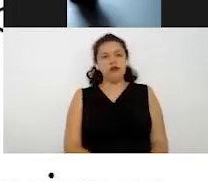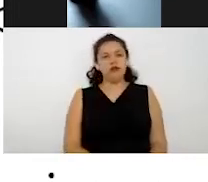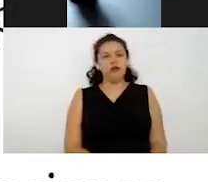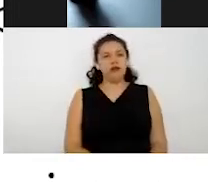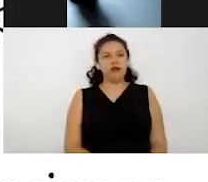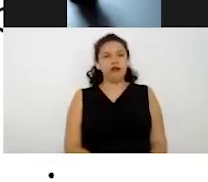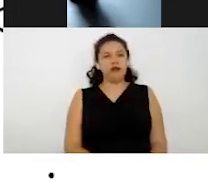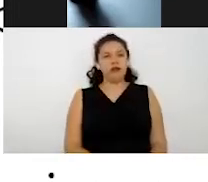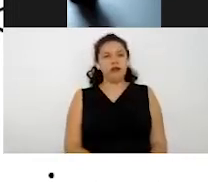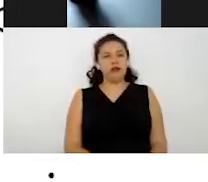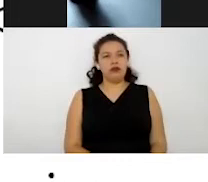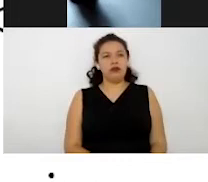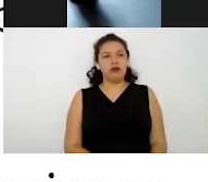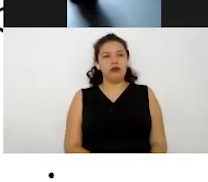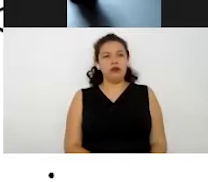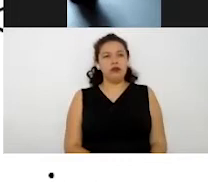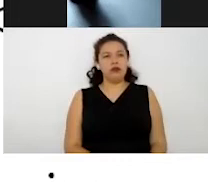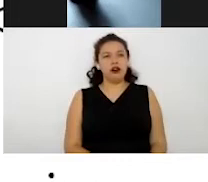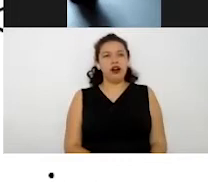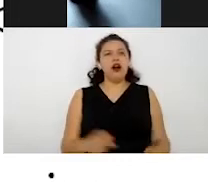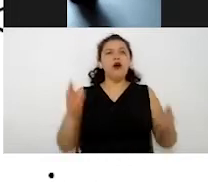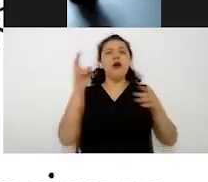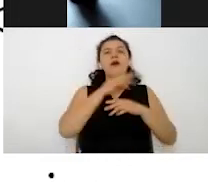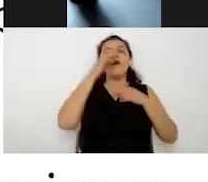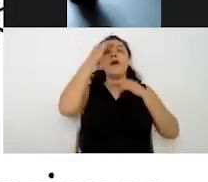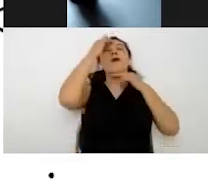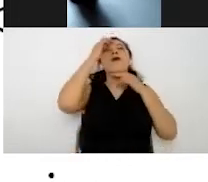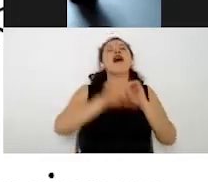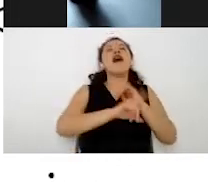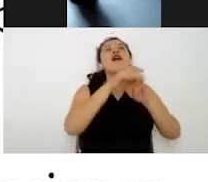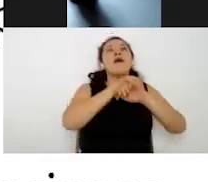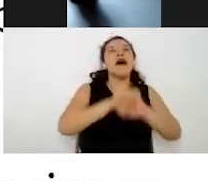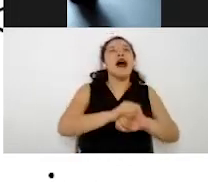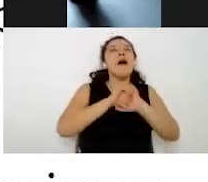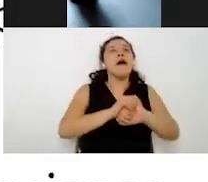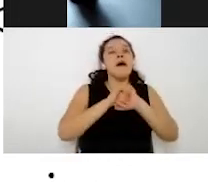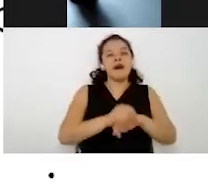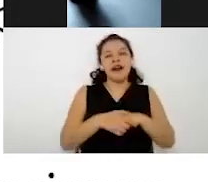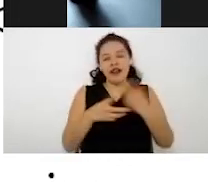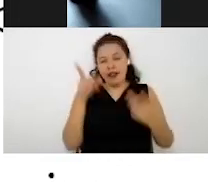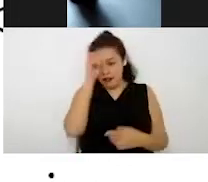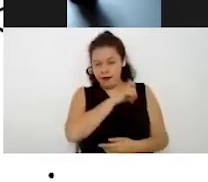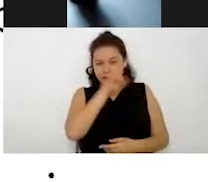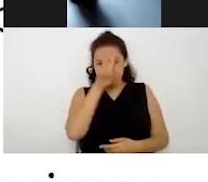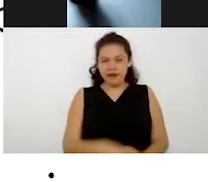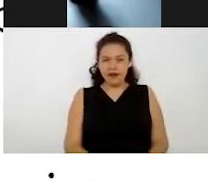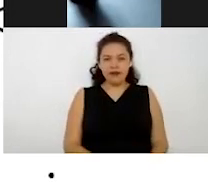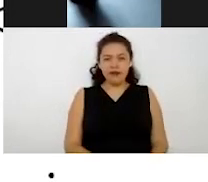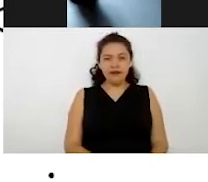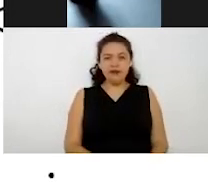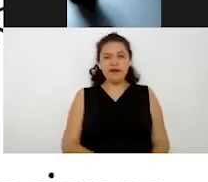abierta la vía aérea y además está haciendo las compresiones. ¿Ok? Y sobre todo si se trata de un